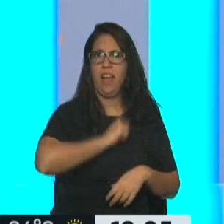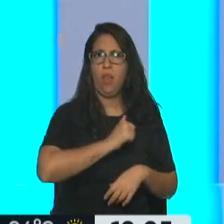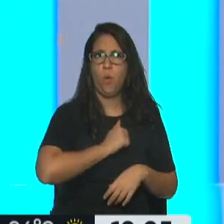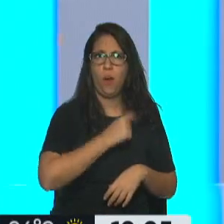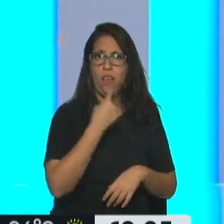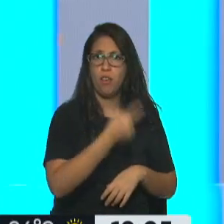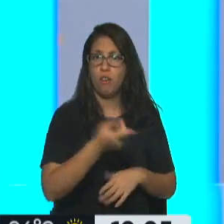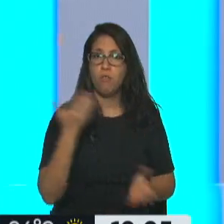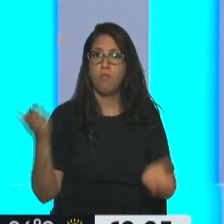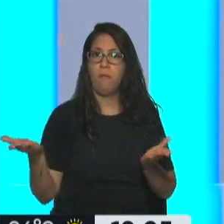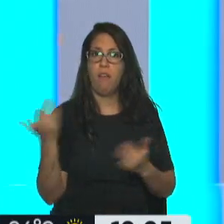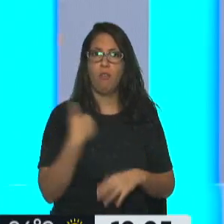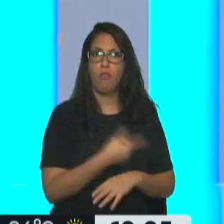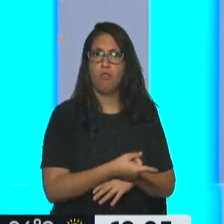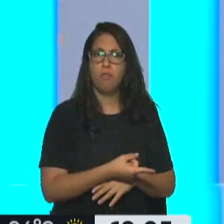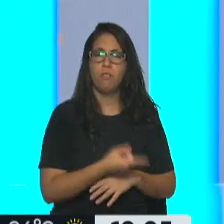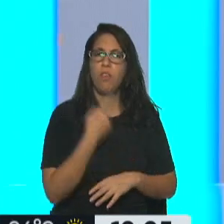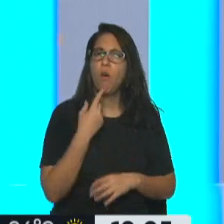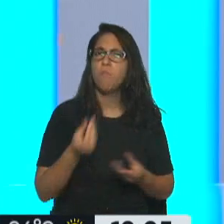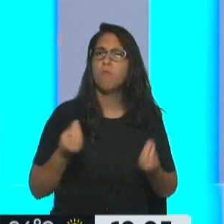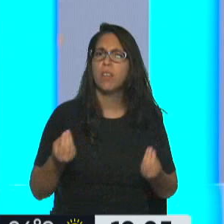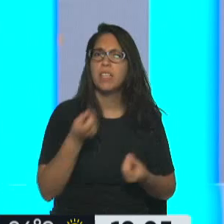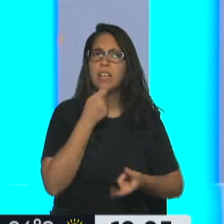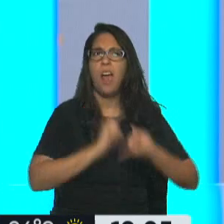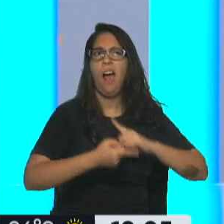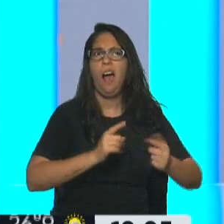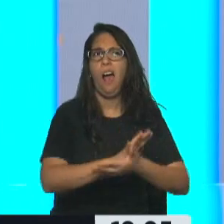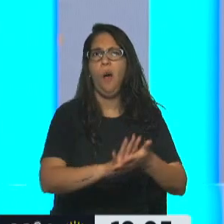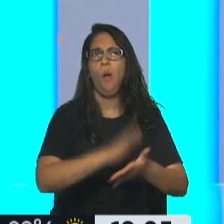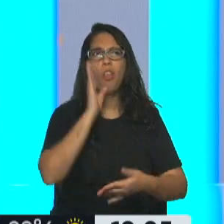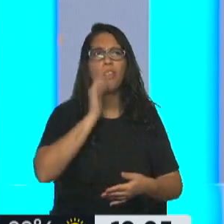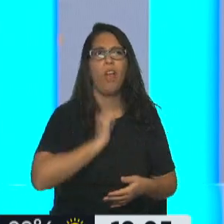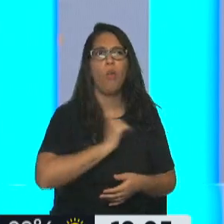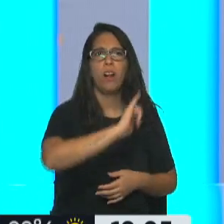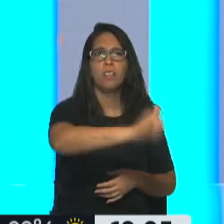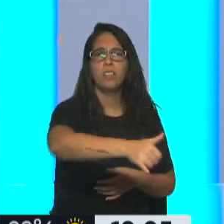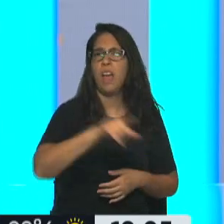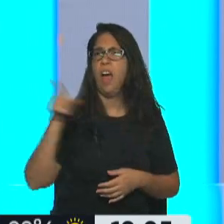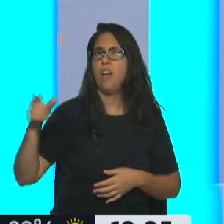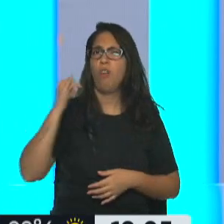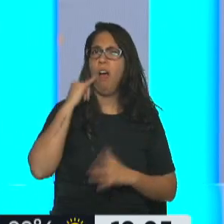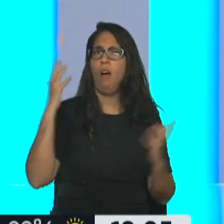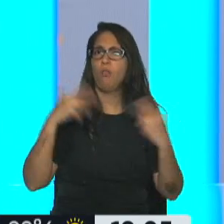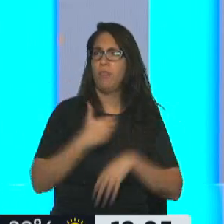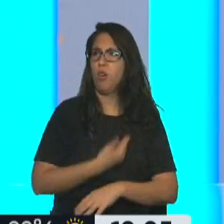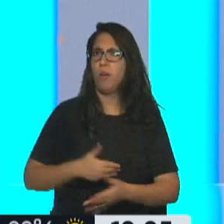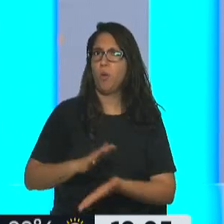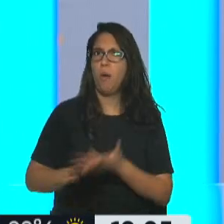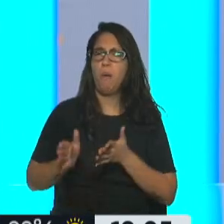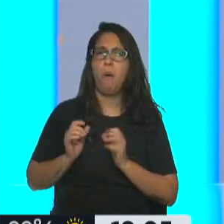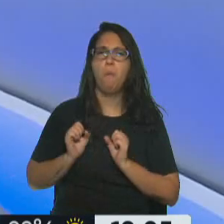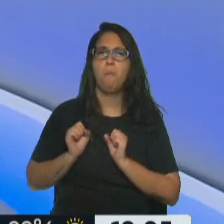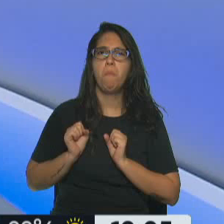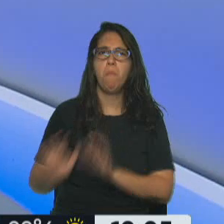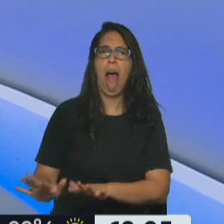gobierno con la dictadura dijo bueno Por qué si negociaron con la dictadura A este gobierno ya le hacen un paro apenas comienza